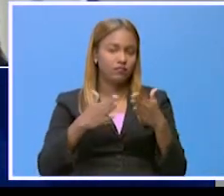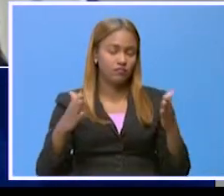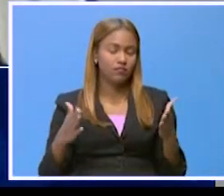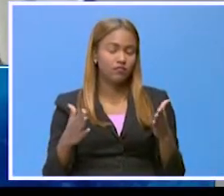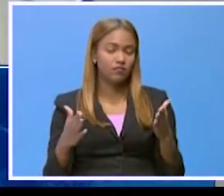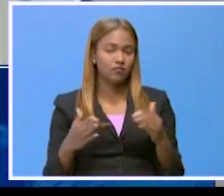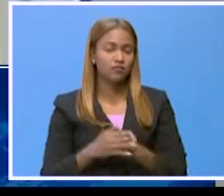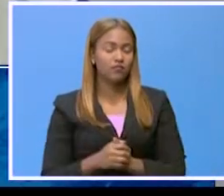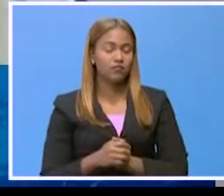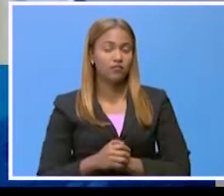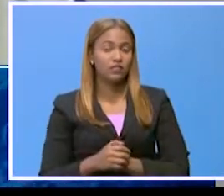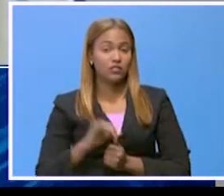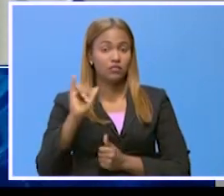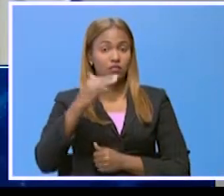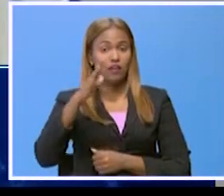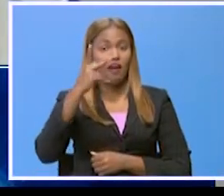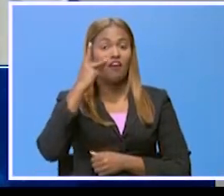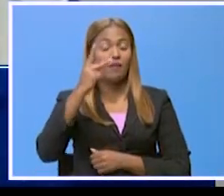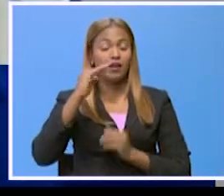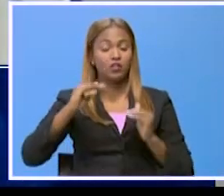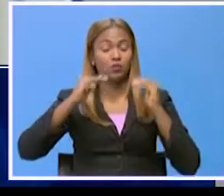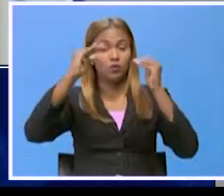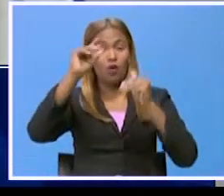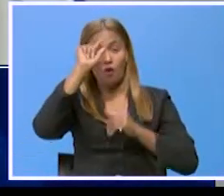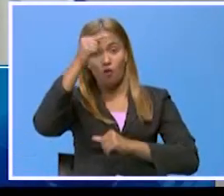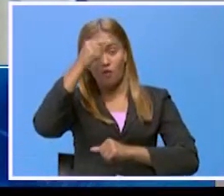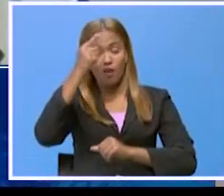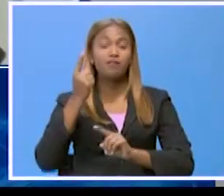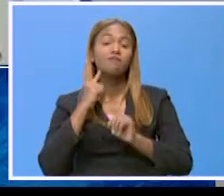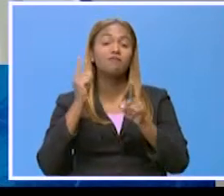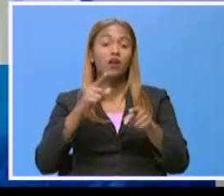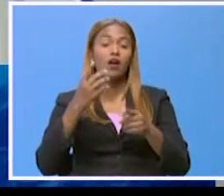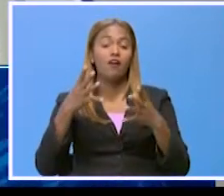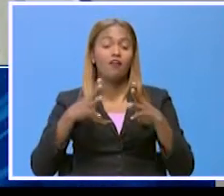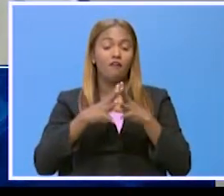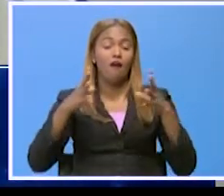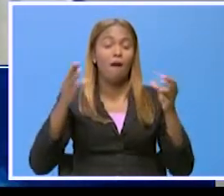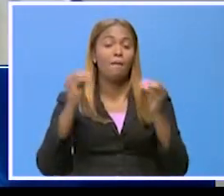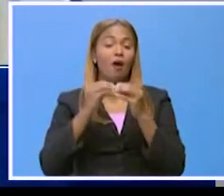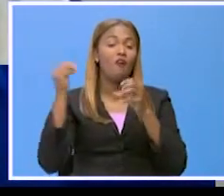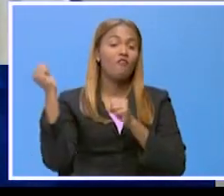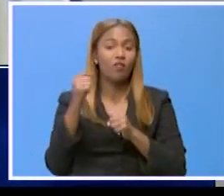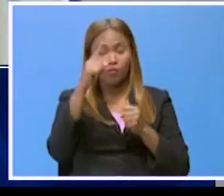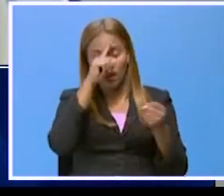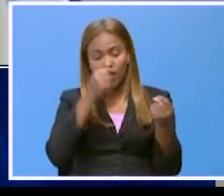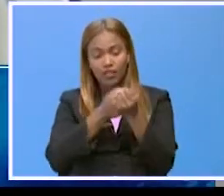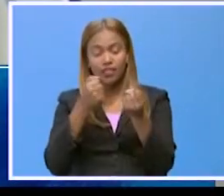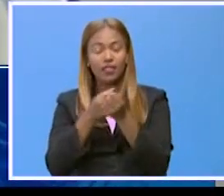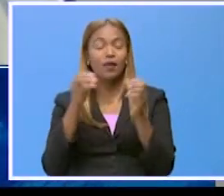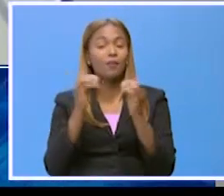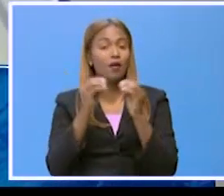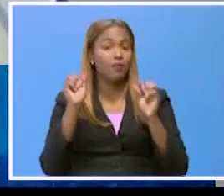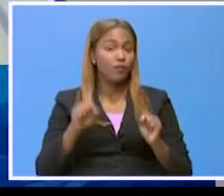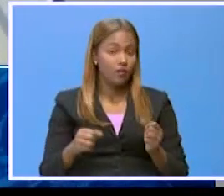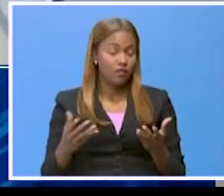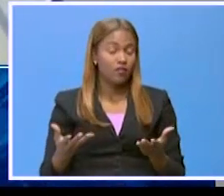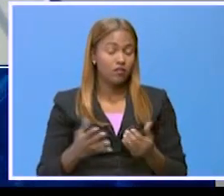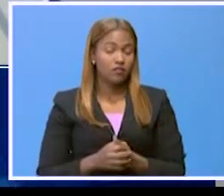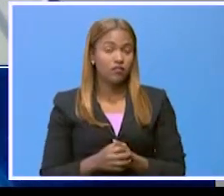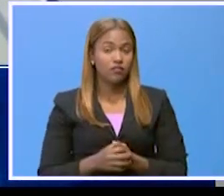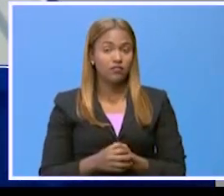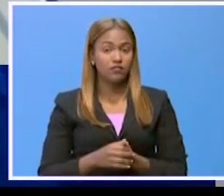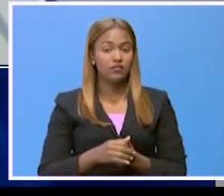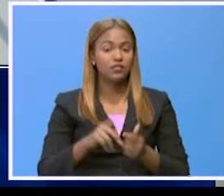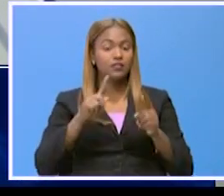vieron como el superior gobierno dispuso el fortalecimiento de esa dirección para tener más cobertura más capacidad de respuesta